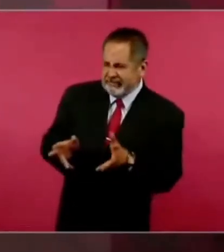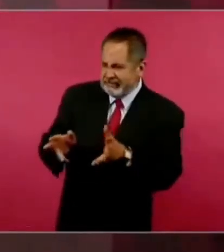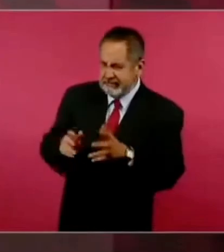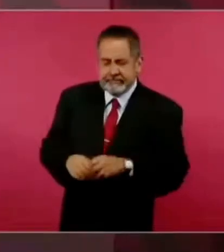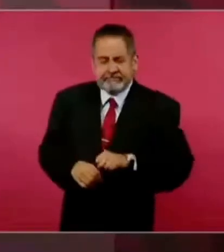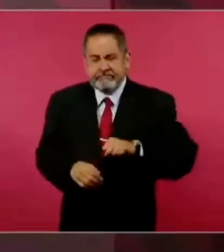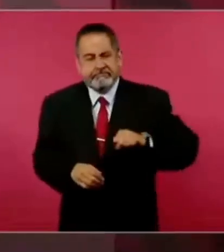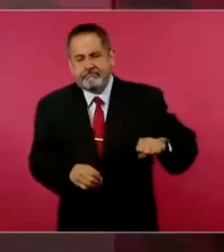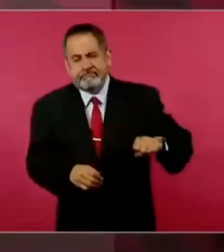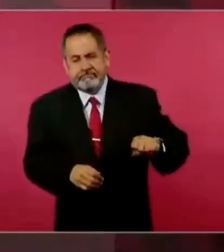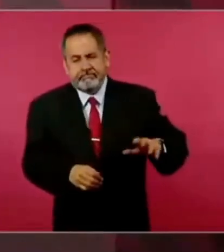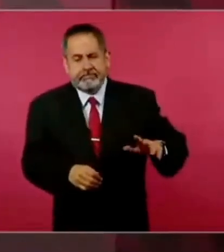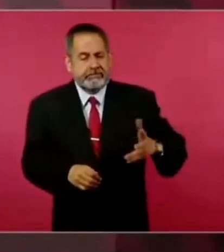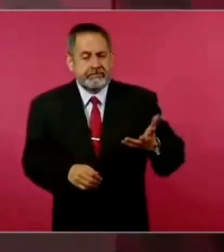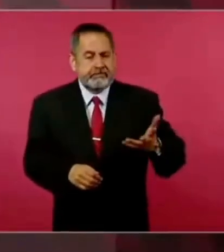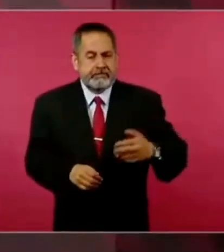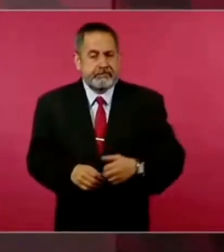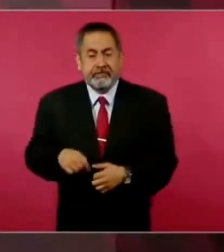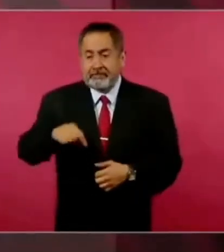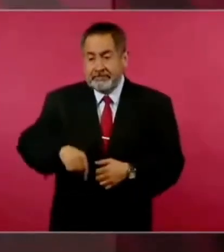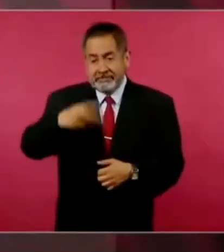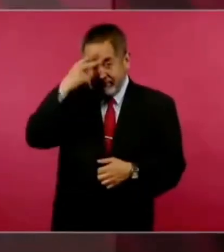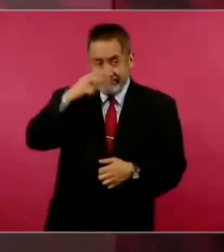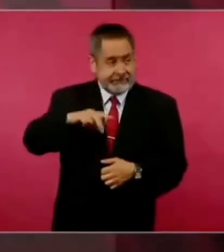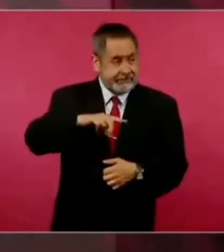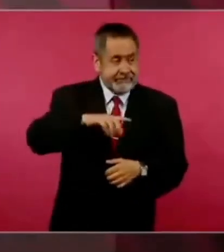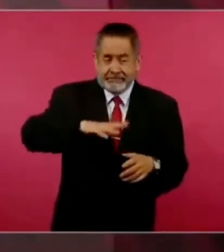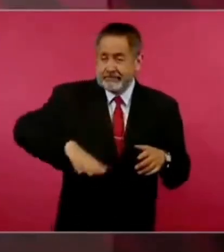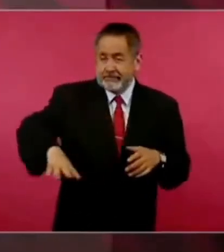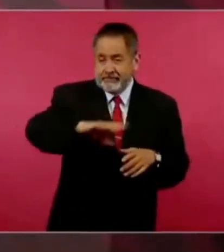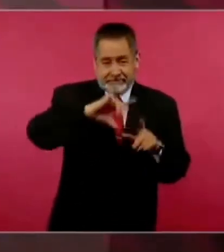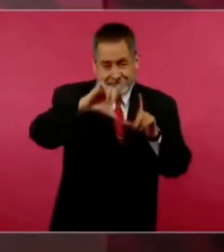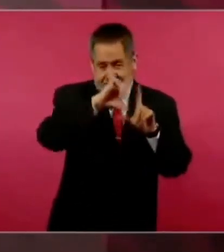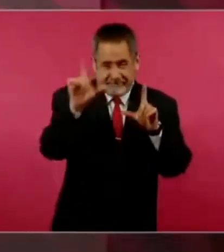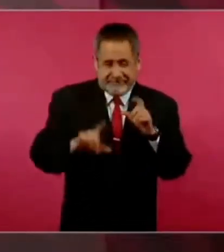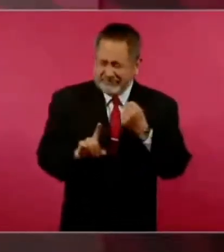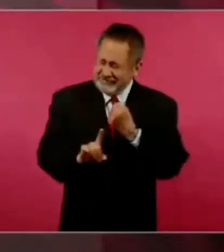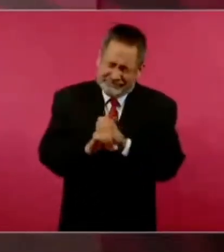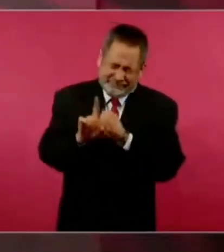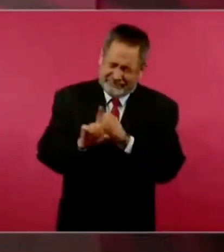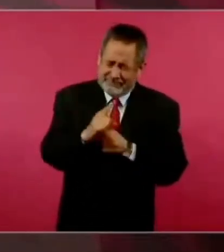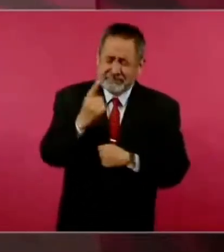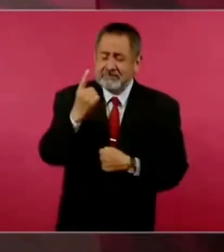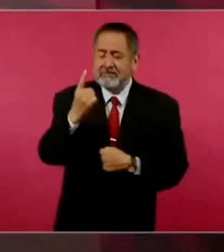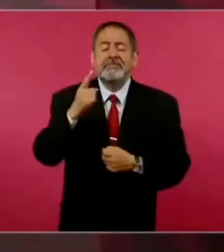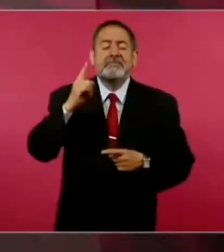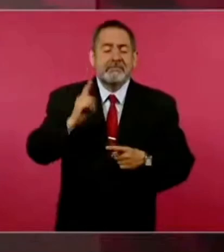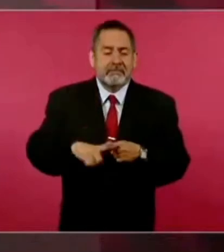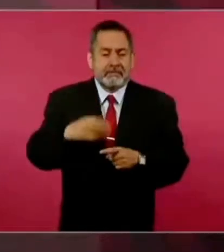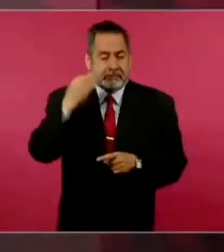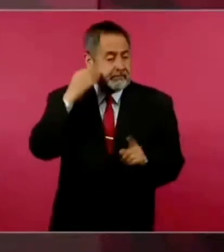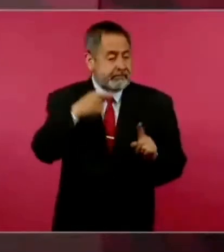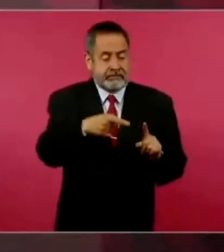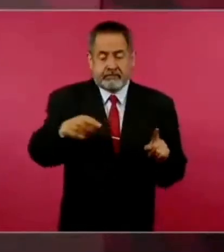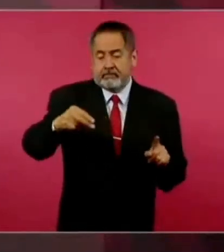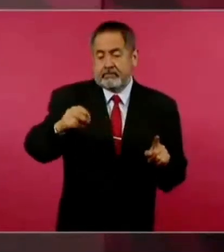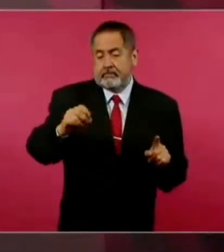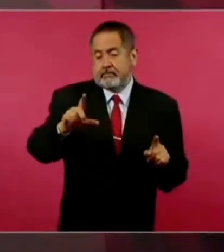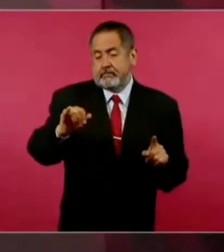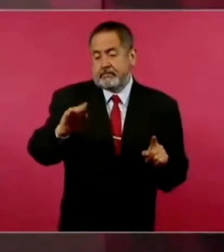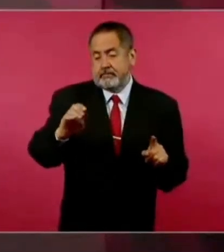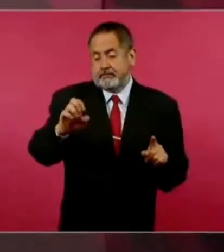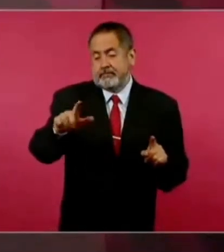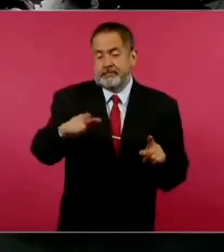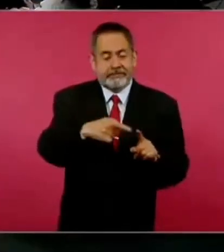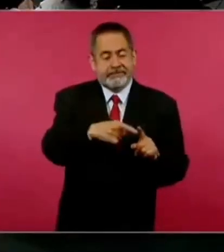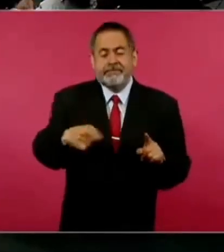acerca del principal problema de México, sobre todo en los últimos tiempos, en el periodo neoliberal,